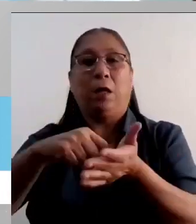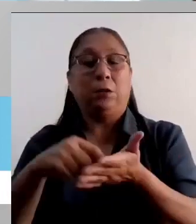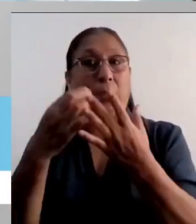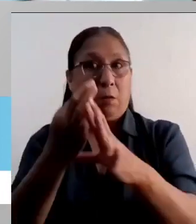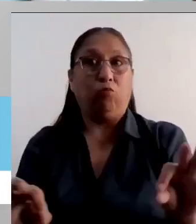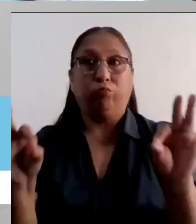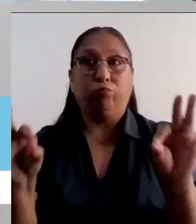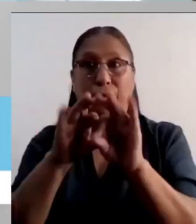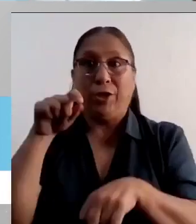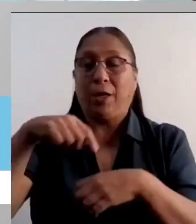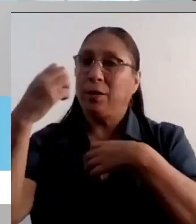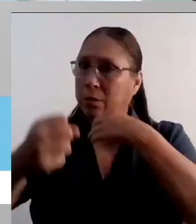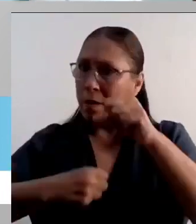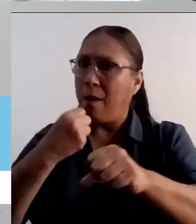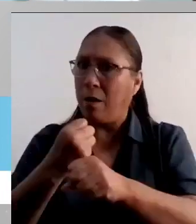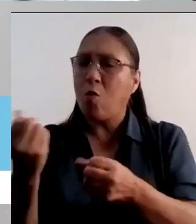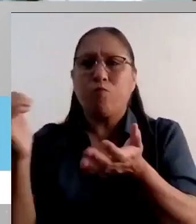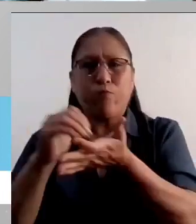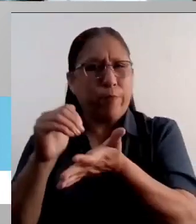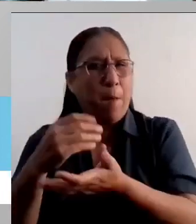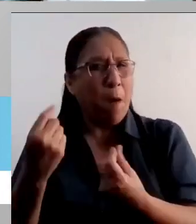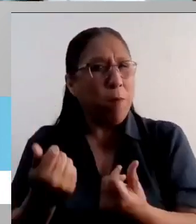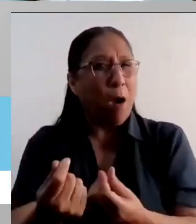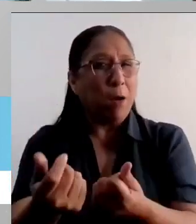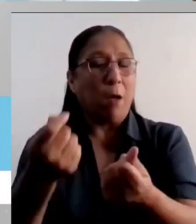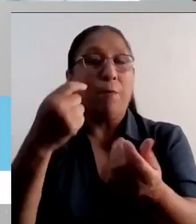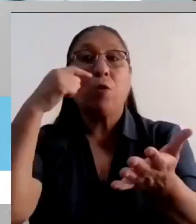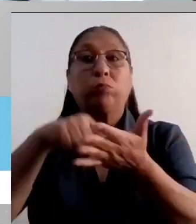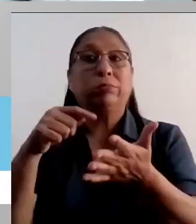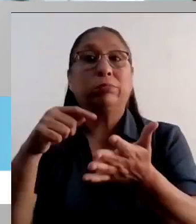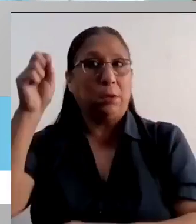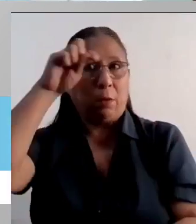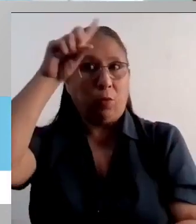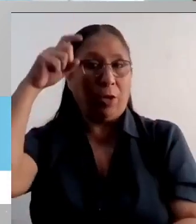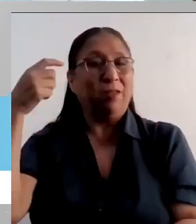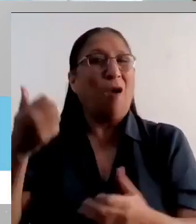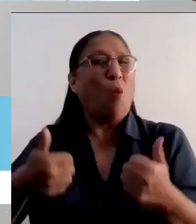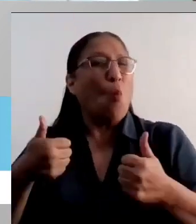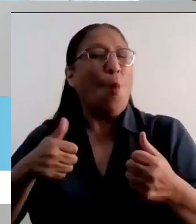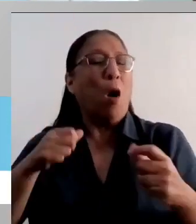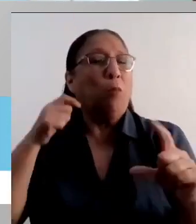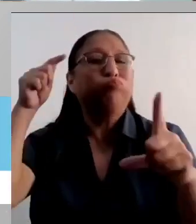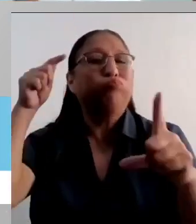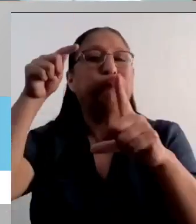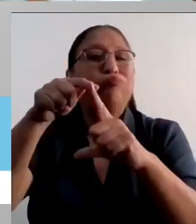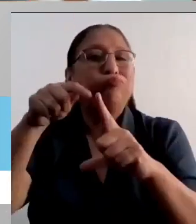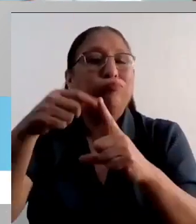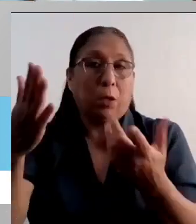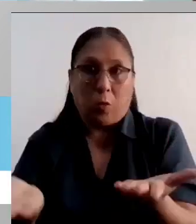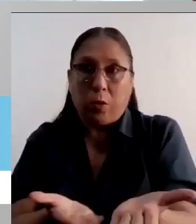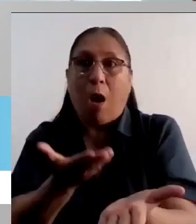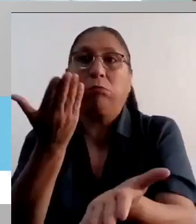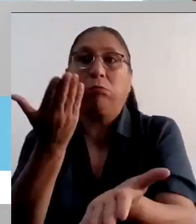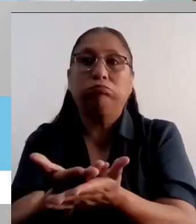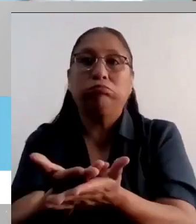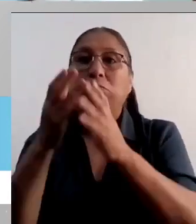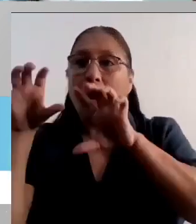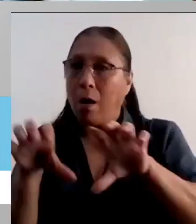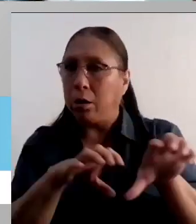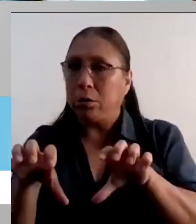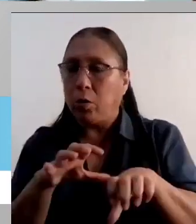pueda acelerar con el tema, porque esta política tiene la finalidad precisamente de establecer acciones y